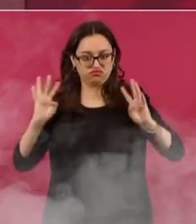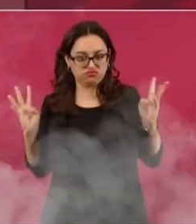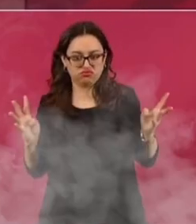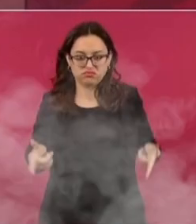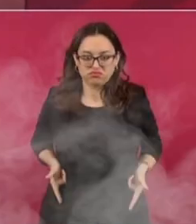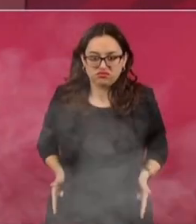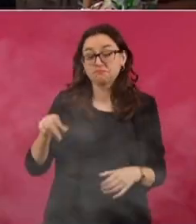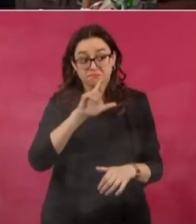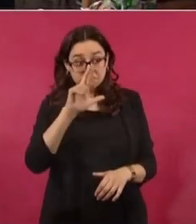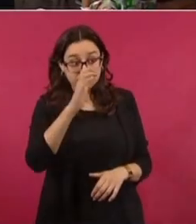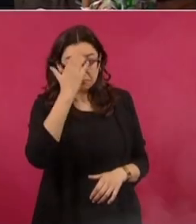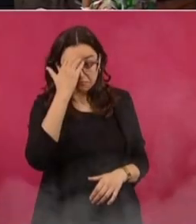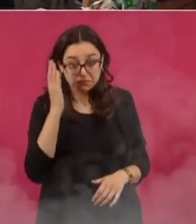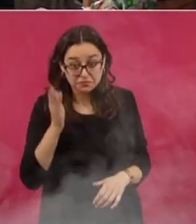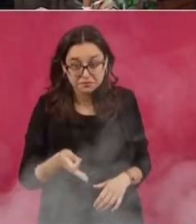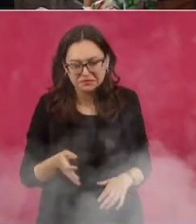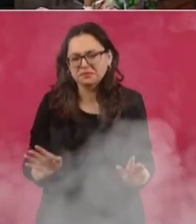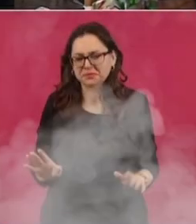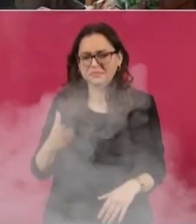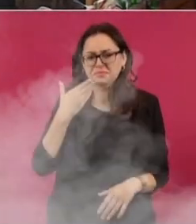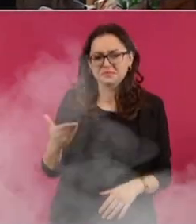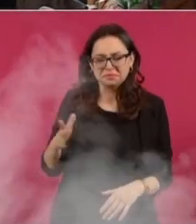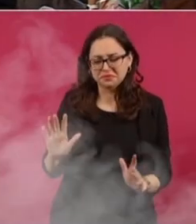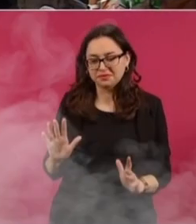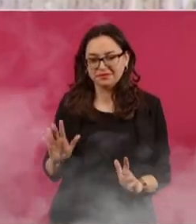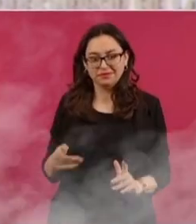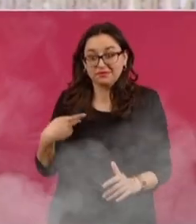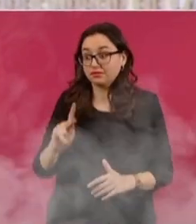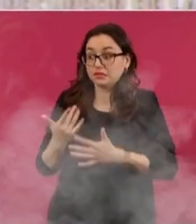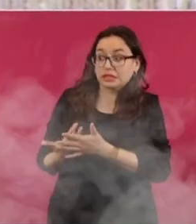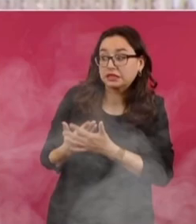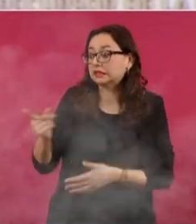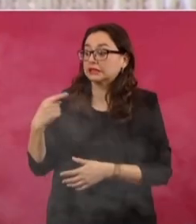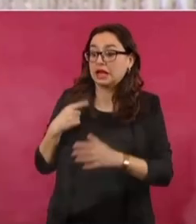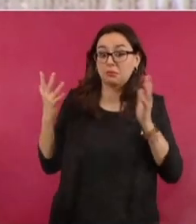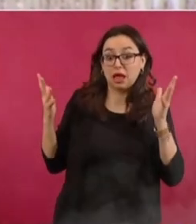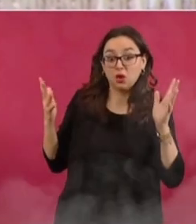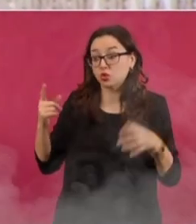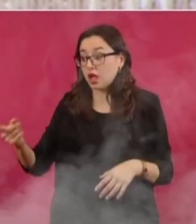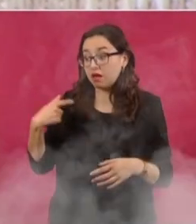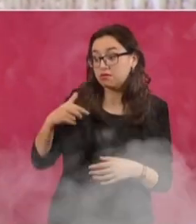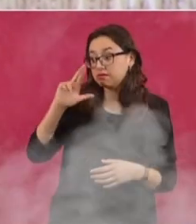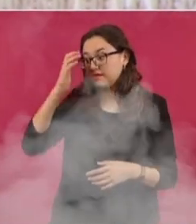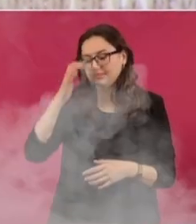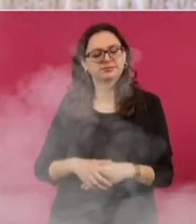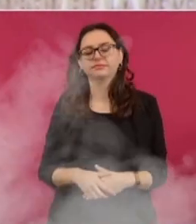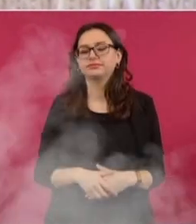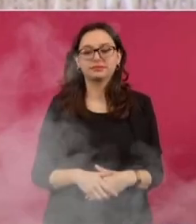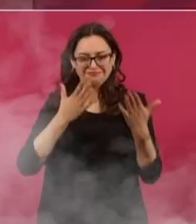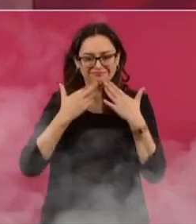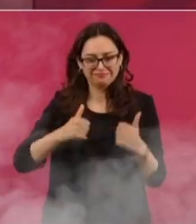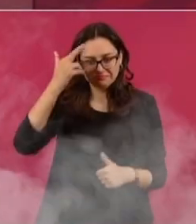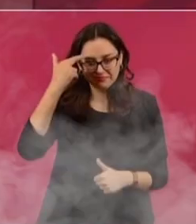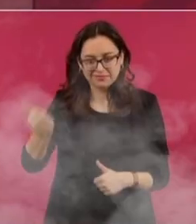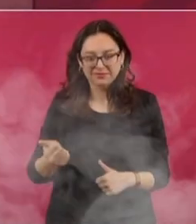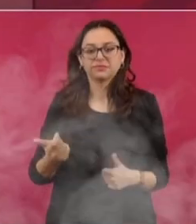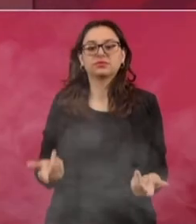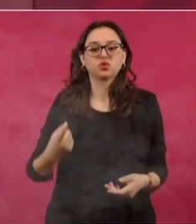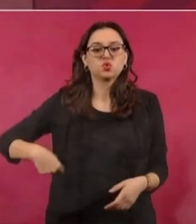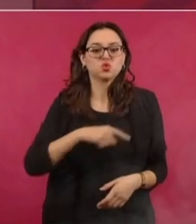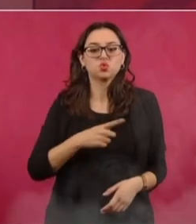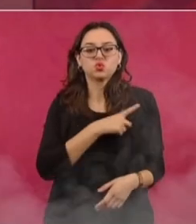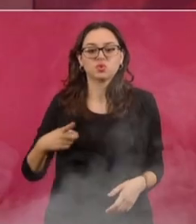de teaching pero no debemos de guiarse por lo que plantean los empresarios y no tienen razón no tiene que ir